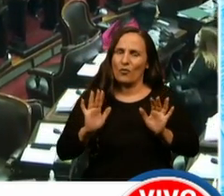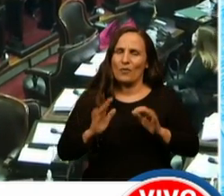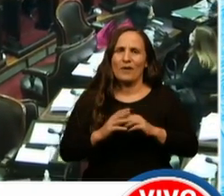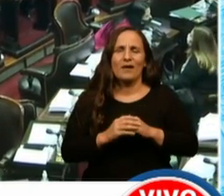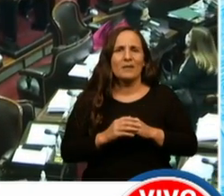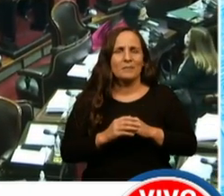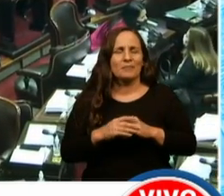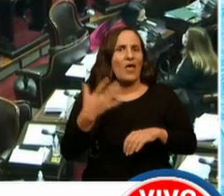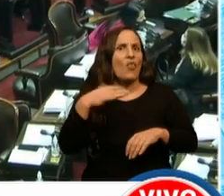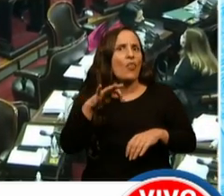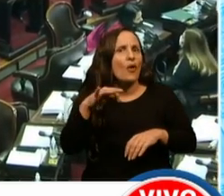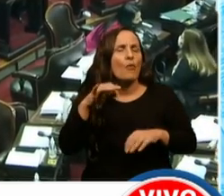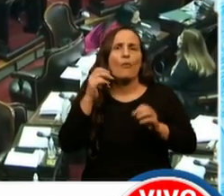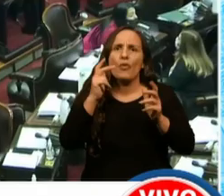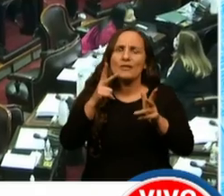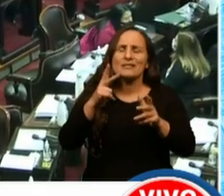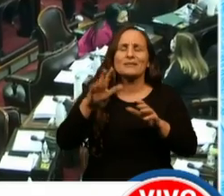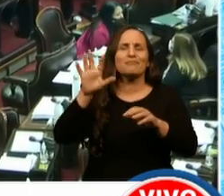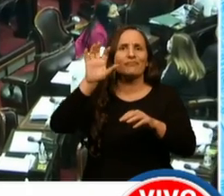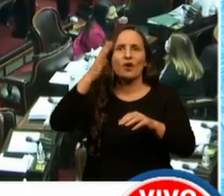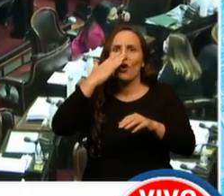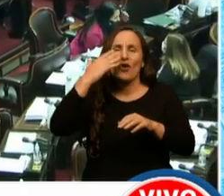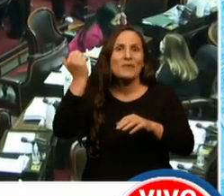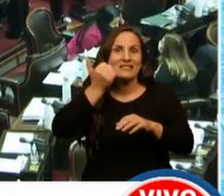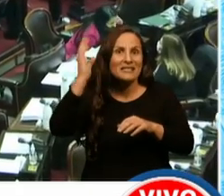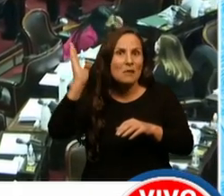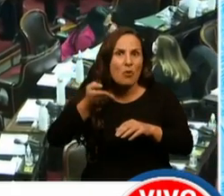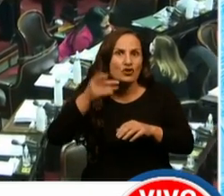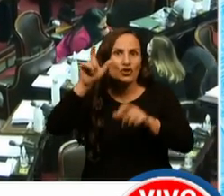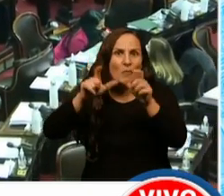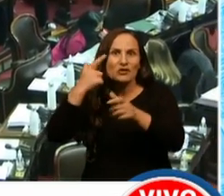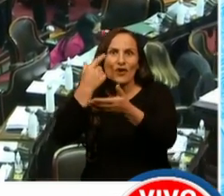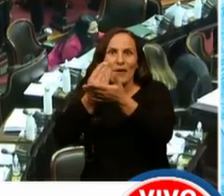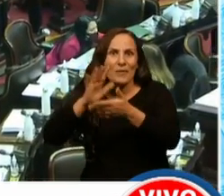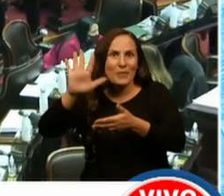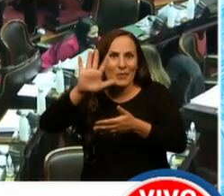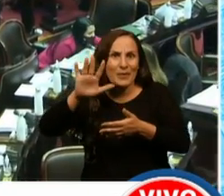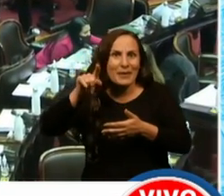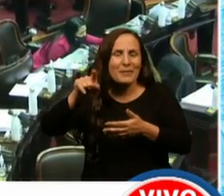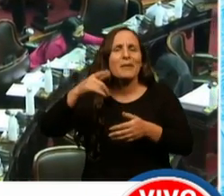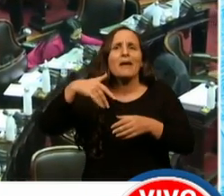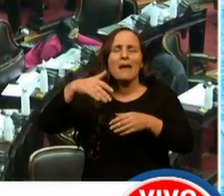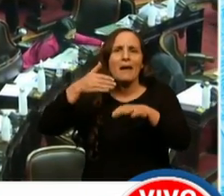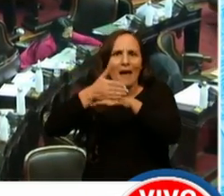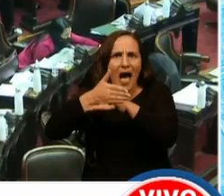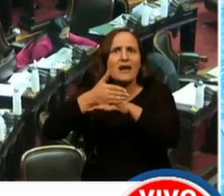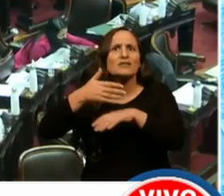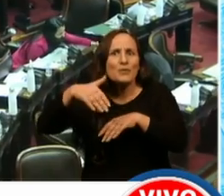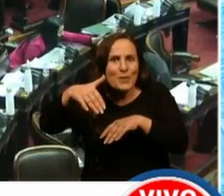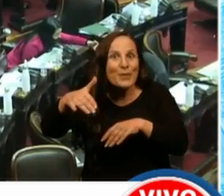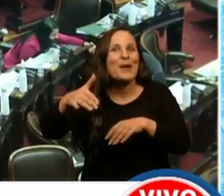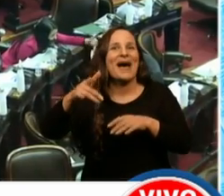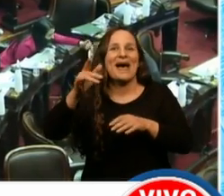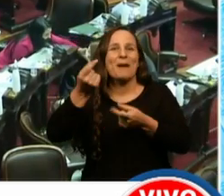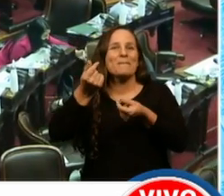hay que decir que el 66% de la población cordobesa va a tener acceso a